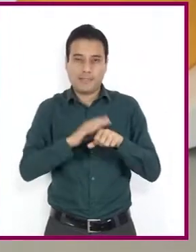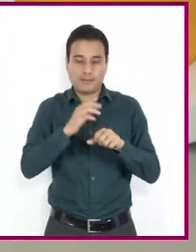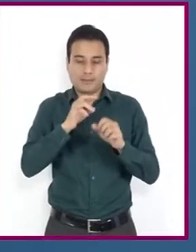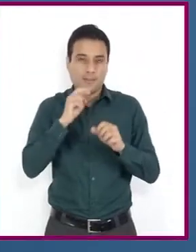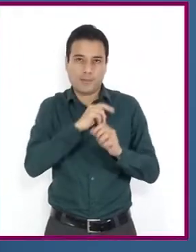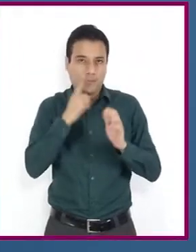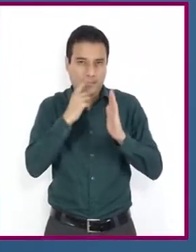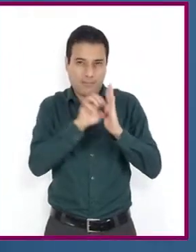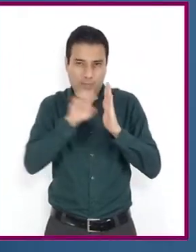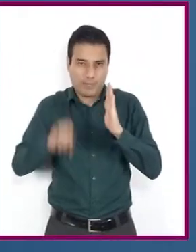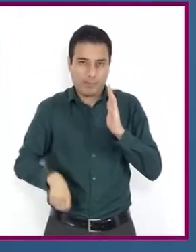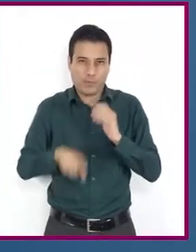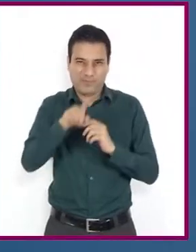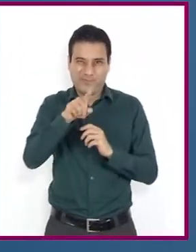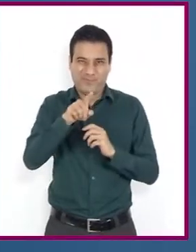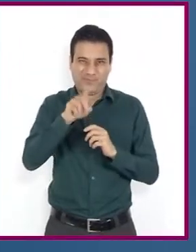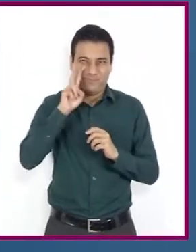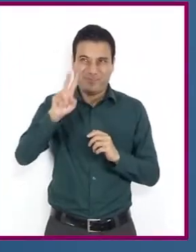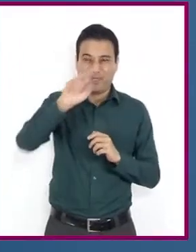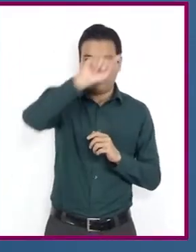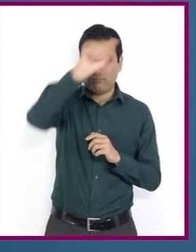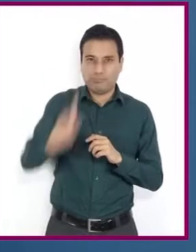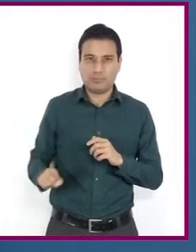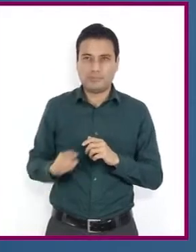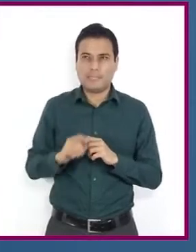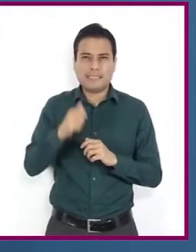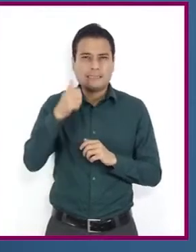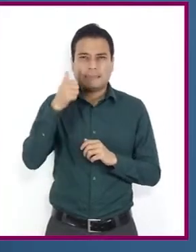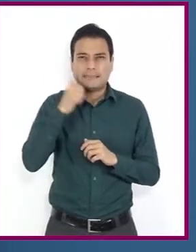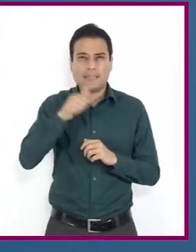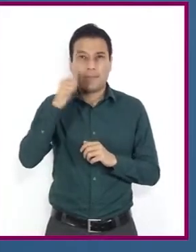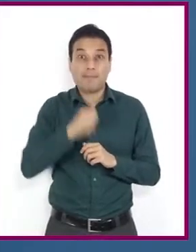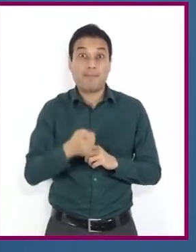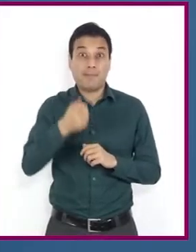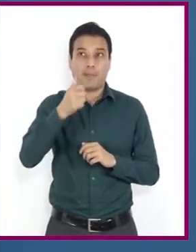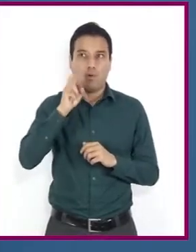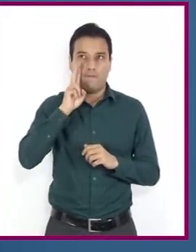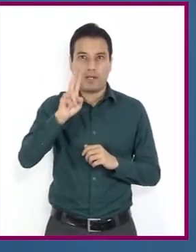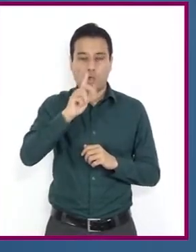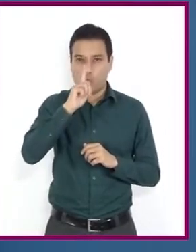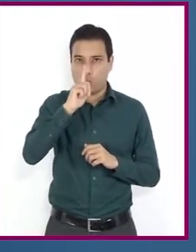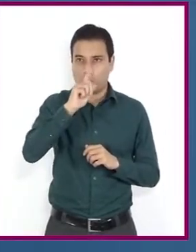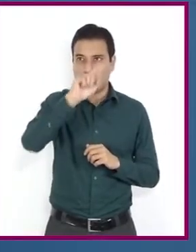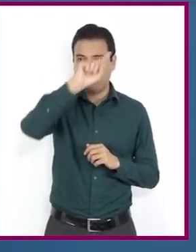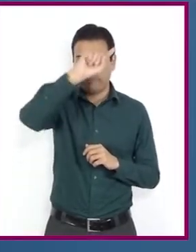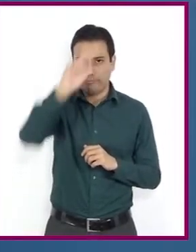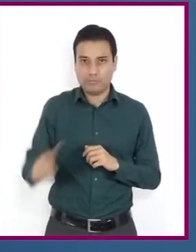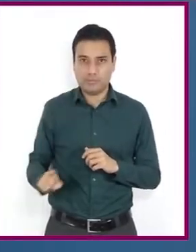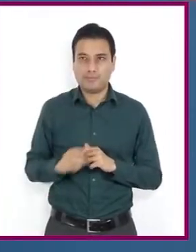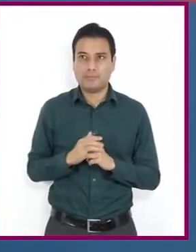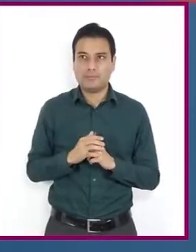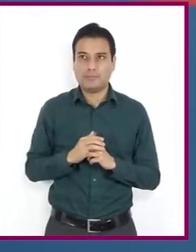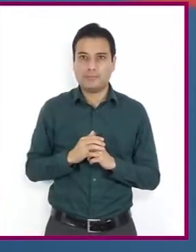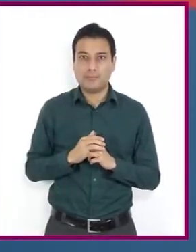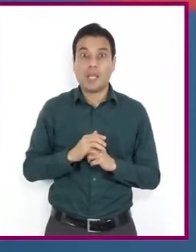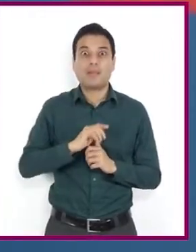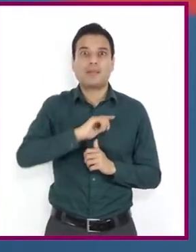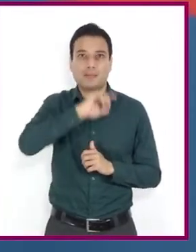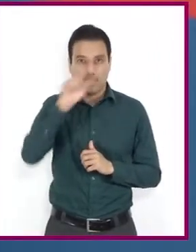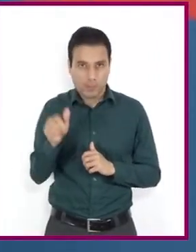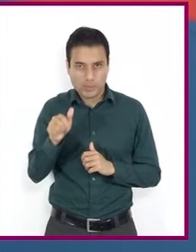rayo. Lo primero que se observa es el relámpago o la luz, y poco después se escucha el